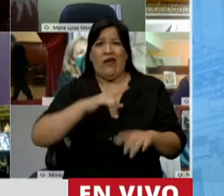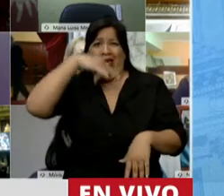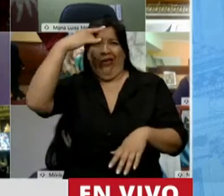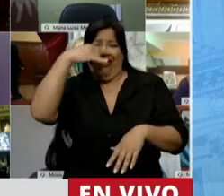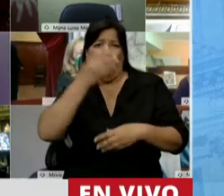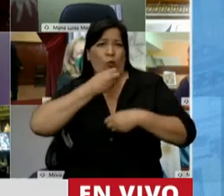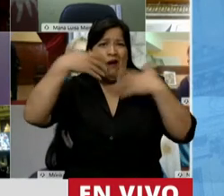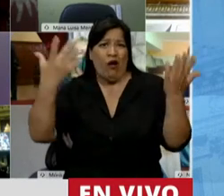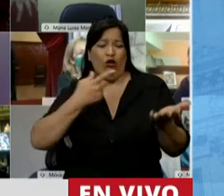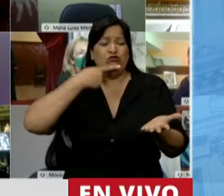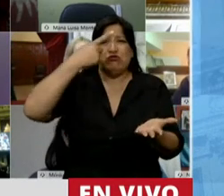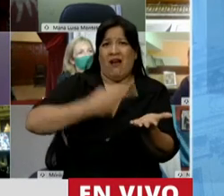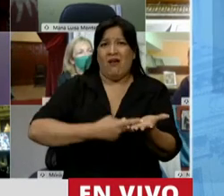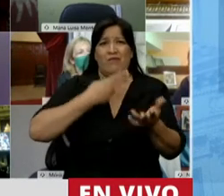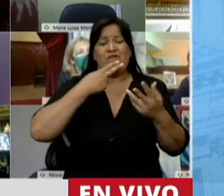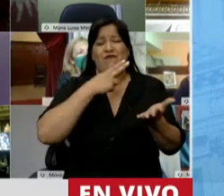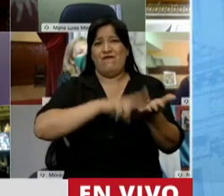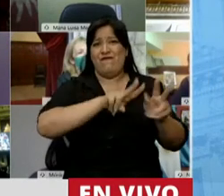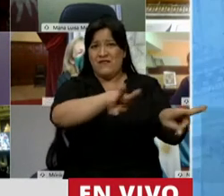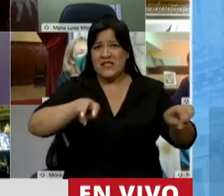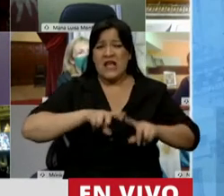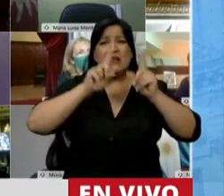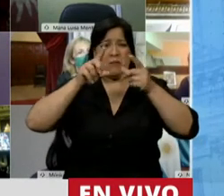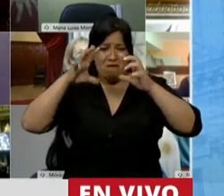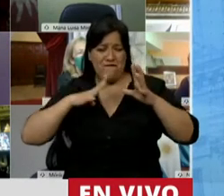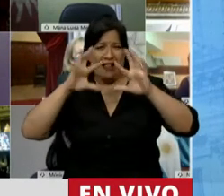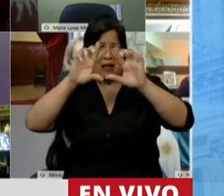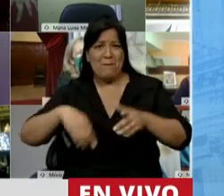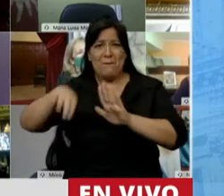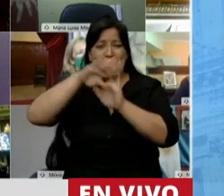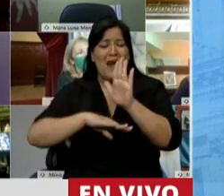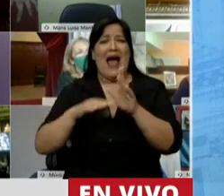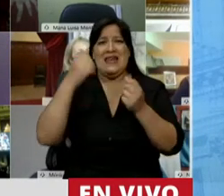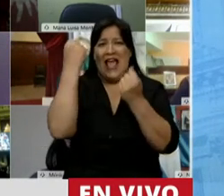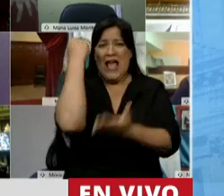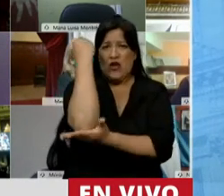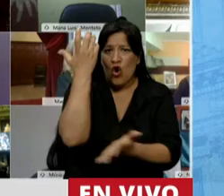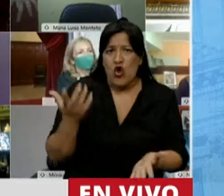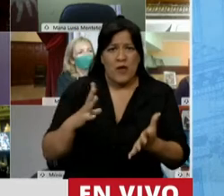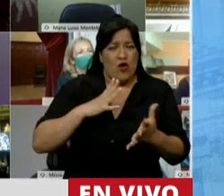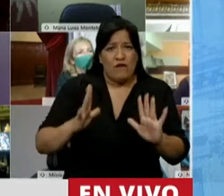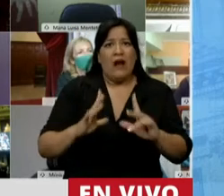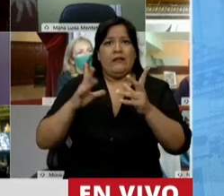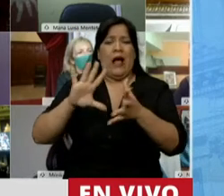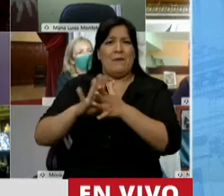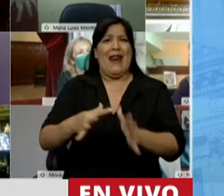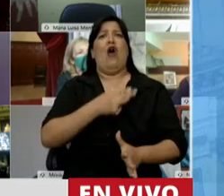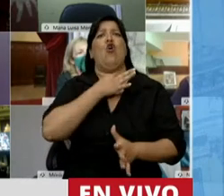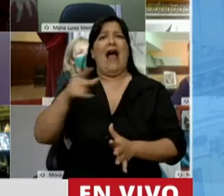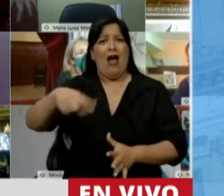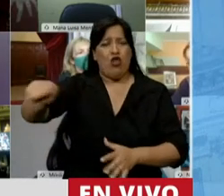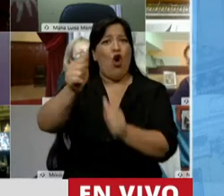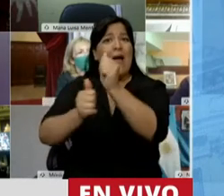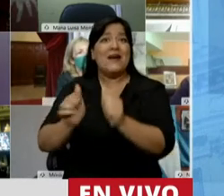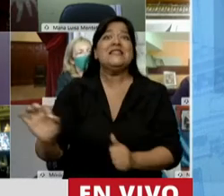fiscal, la falta de programación económica, el asedio a las empresas, o si